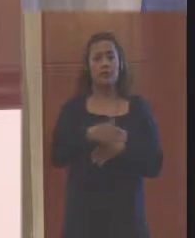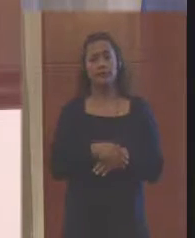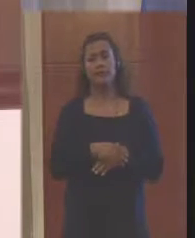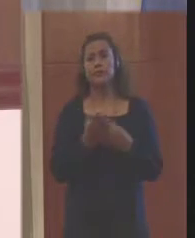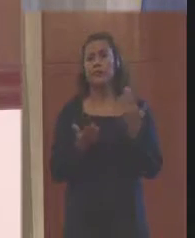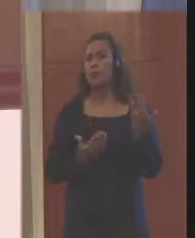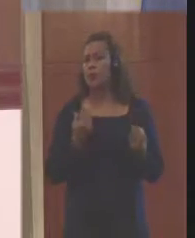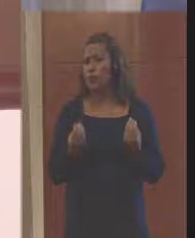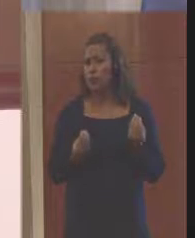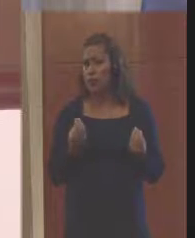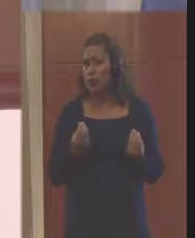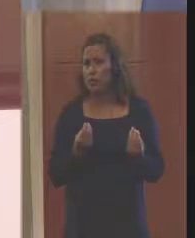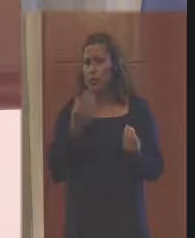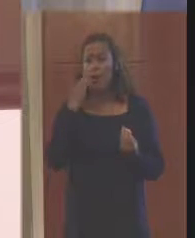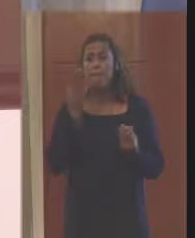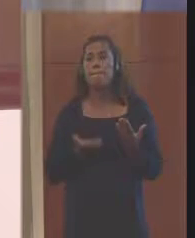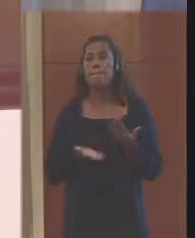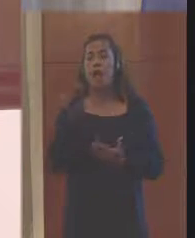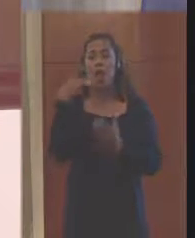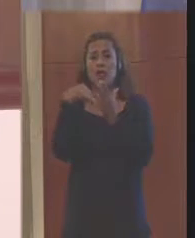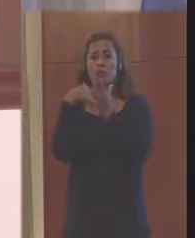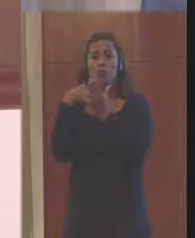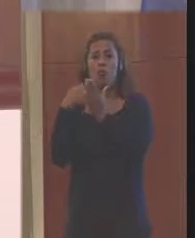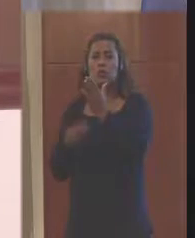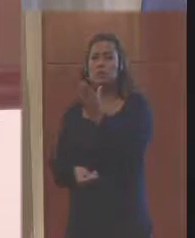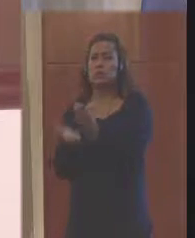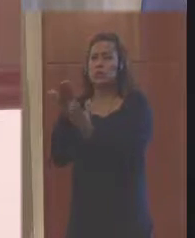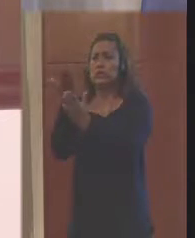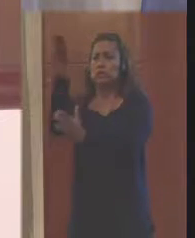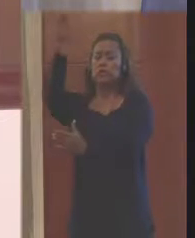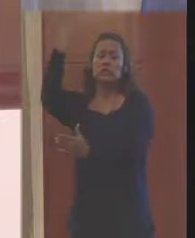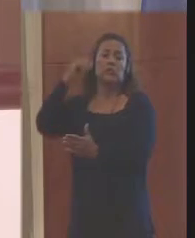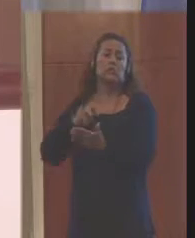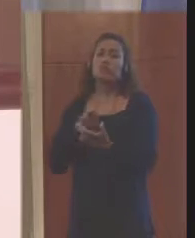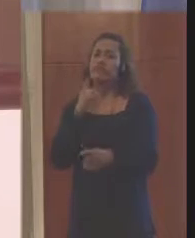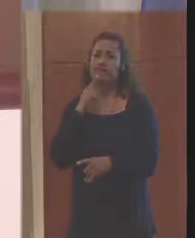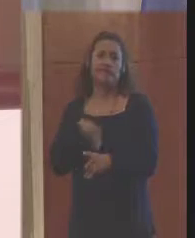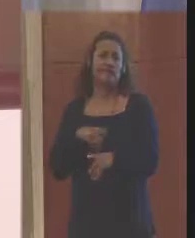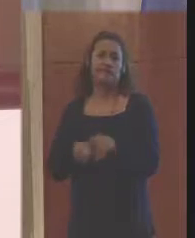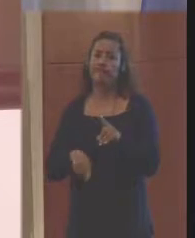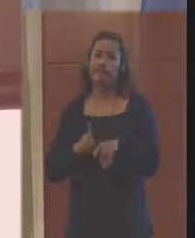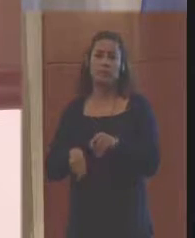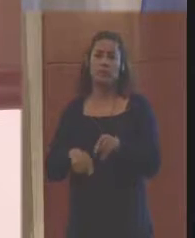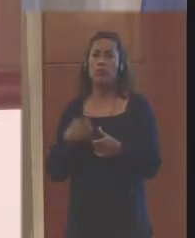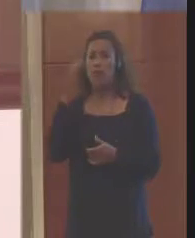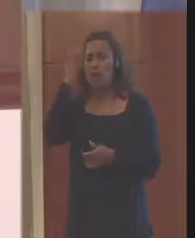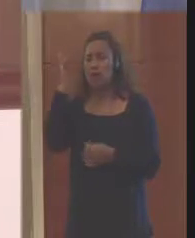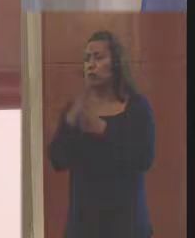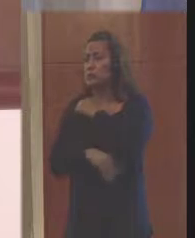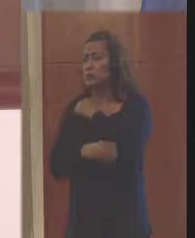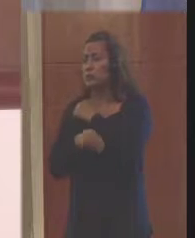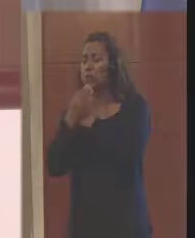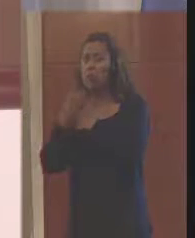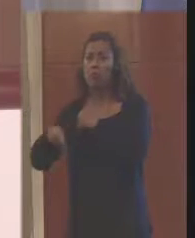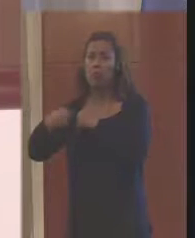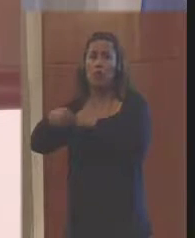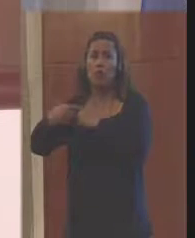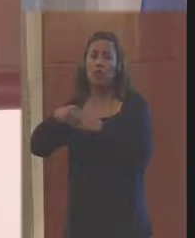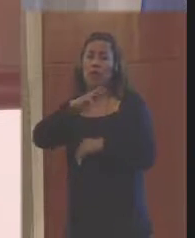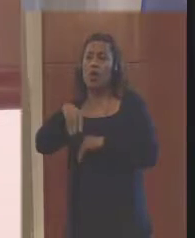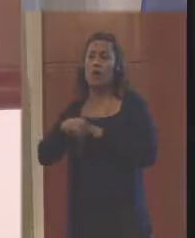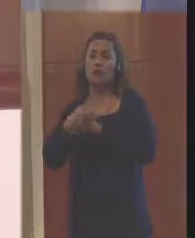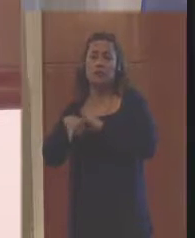Quiere decir, van a contar con aumento de impuestos, que claramente no son medidas populistas, o entonces con el incremento de la